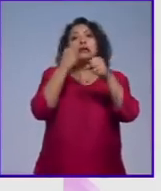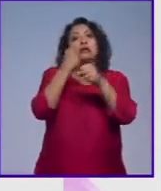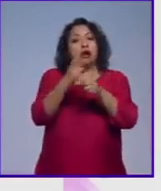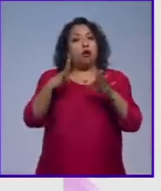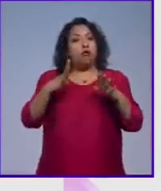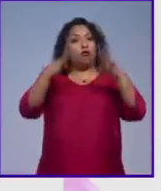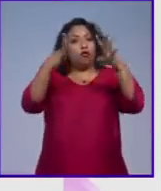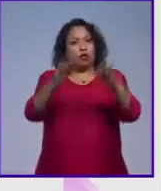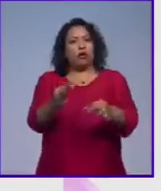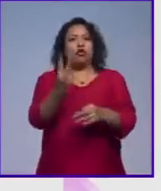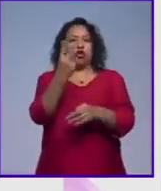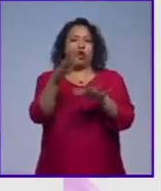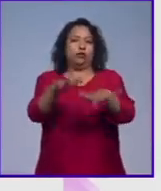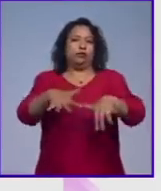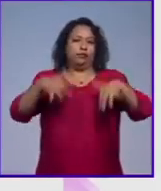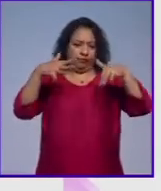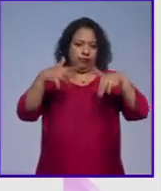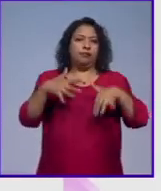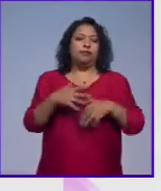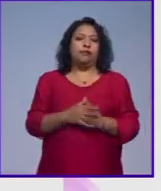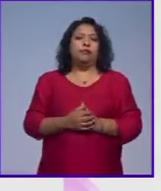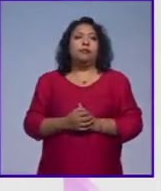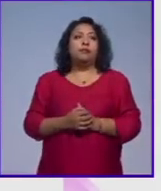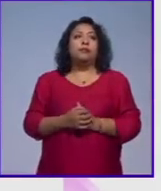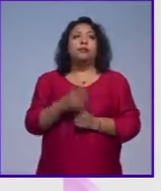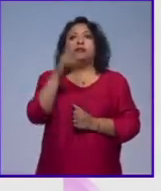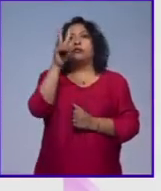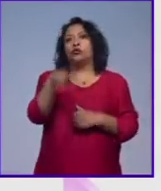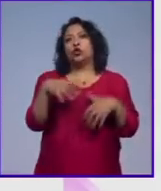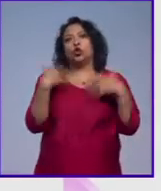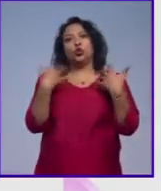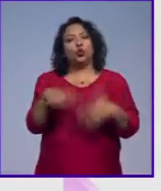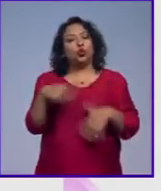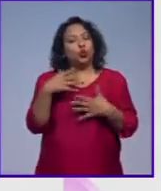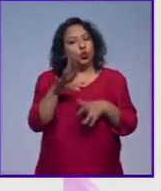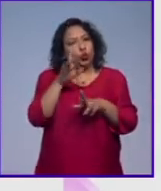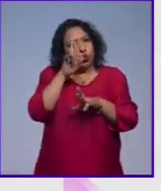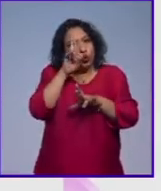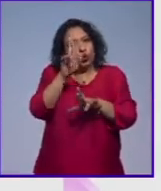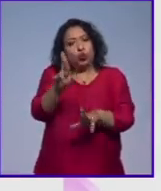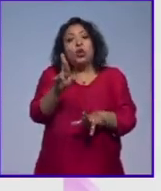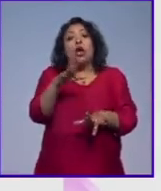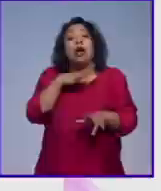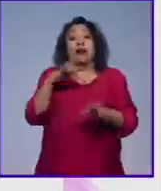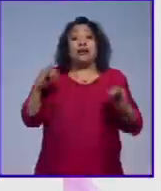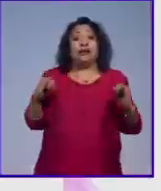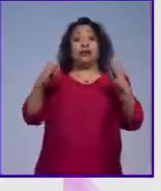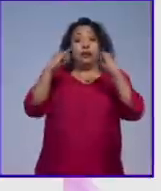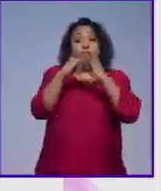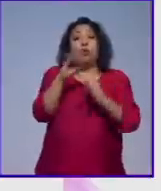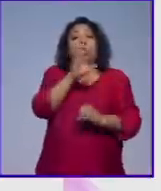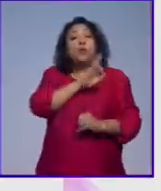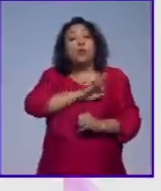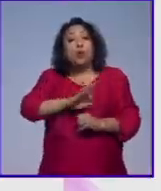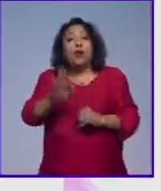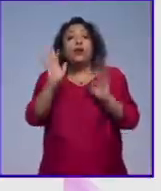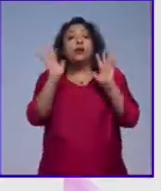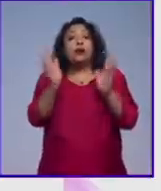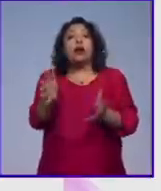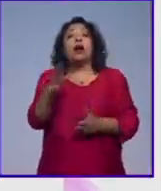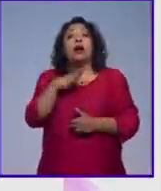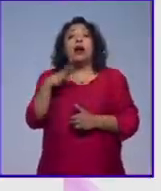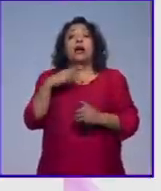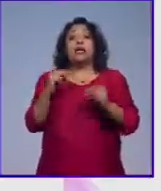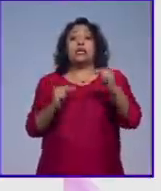existencia con un par de conciertos. Es un gran mérito, ¿sí?, que esta institución haya ya tomado